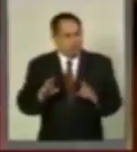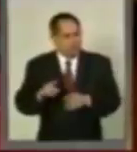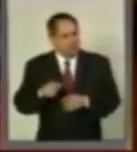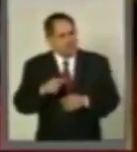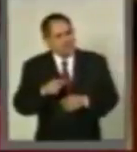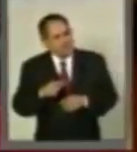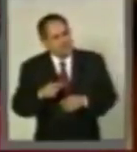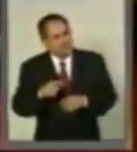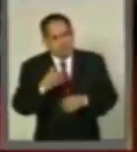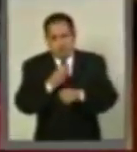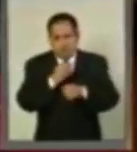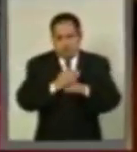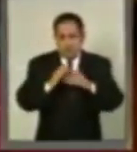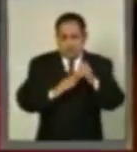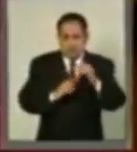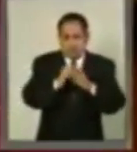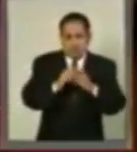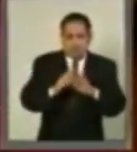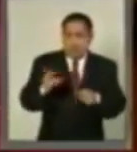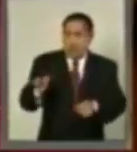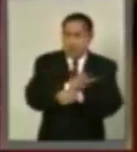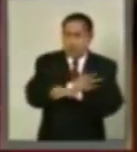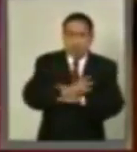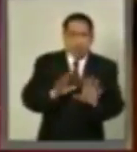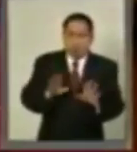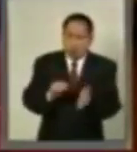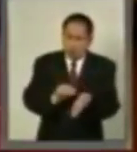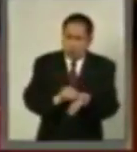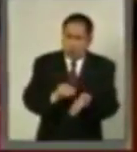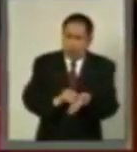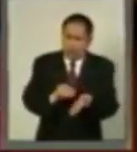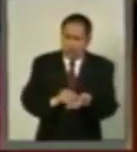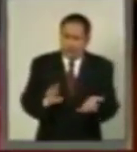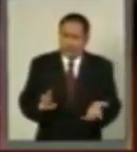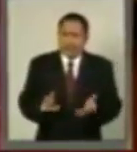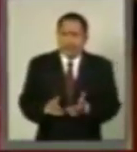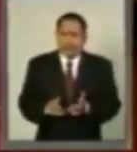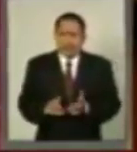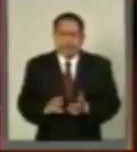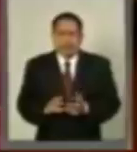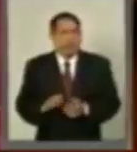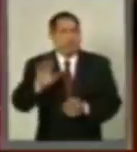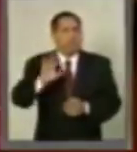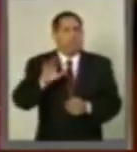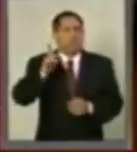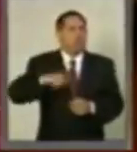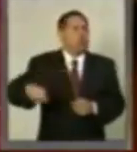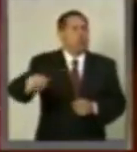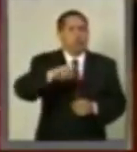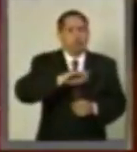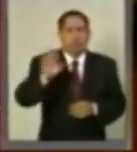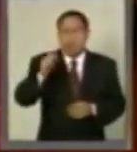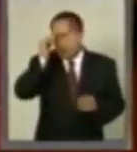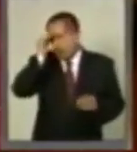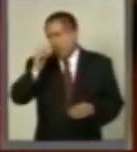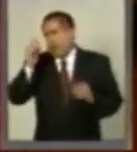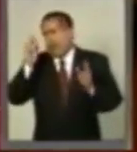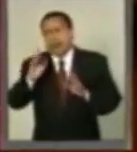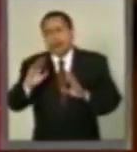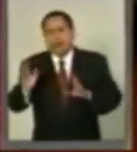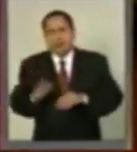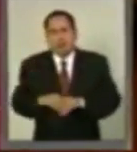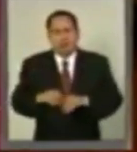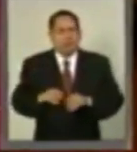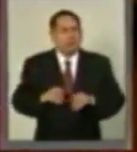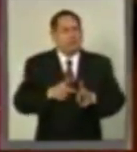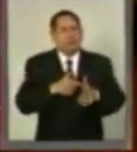reconstrucción no ha pasado. Y pareciera que pues ya hay que dejarlo, que